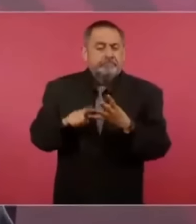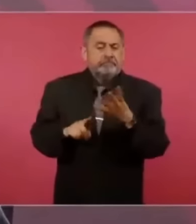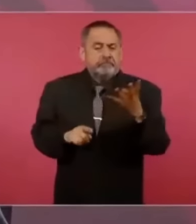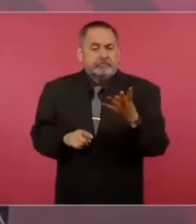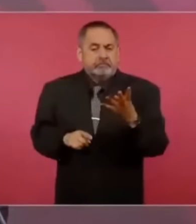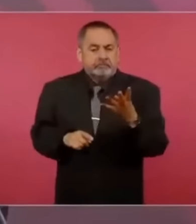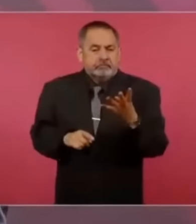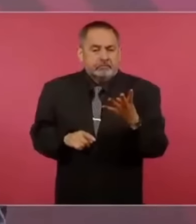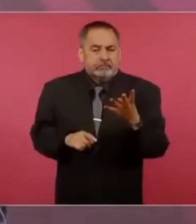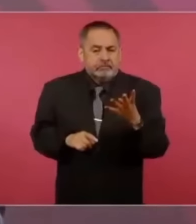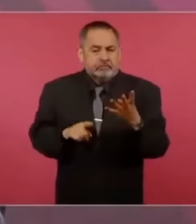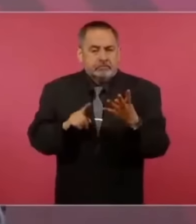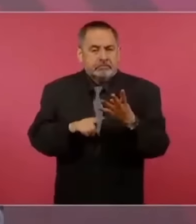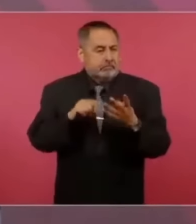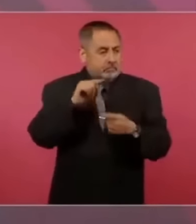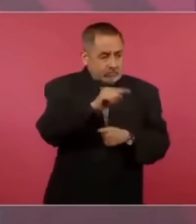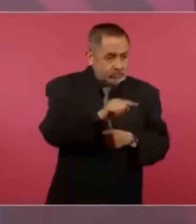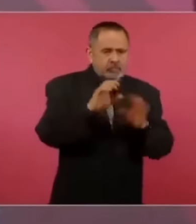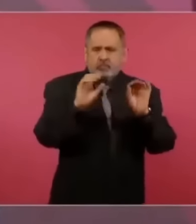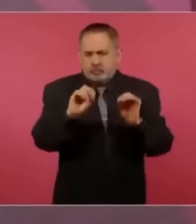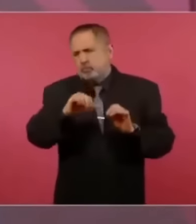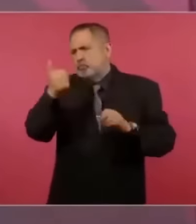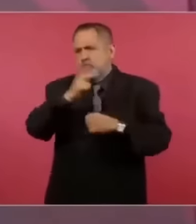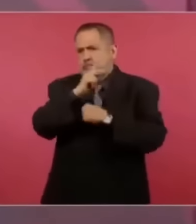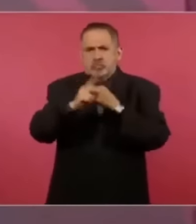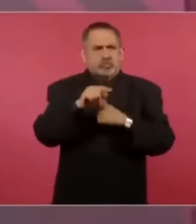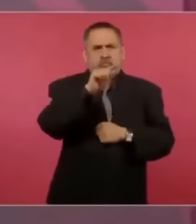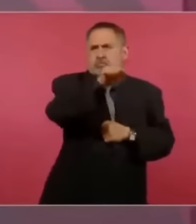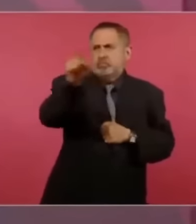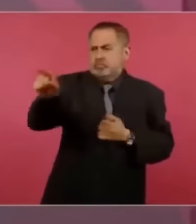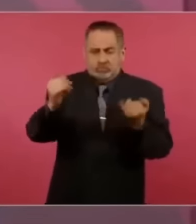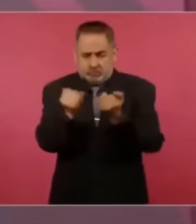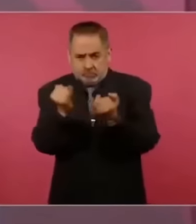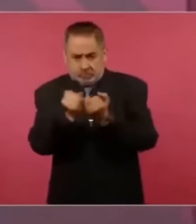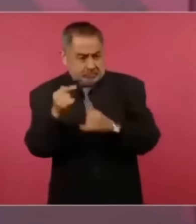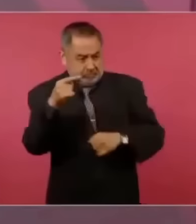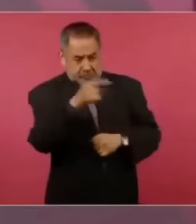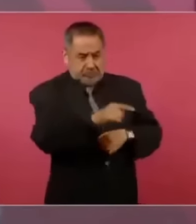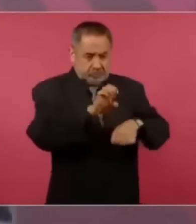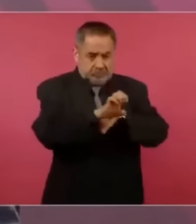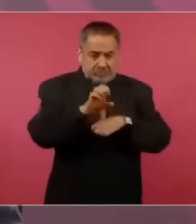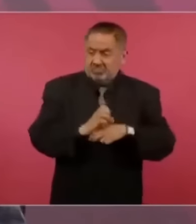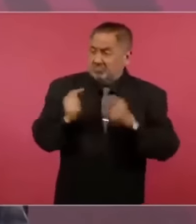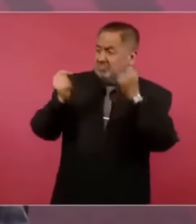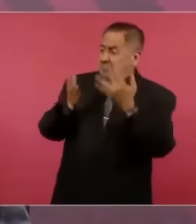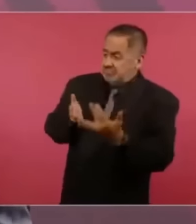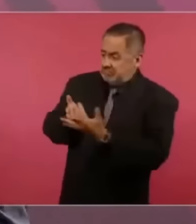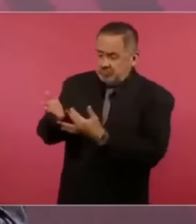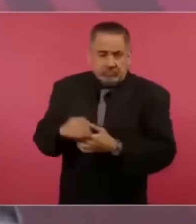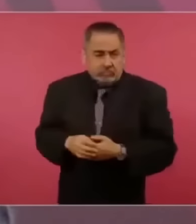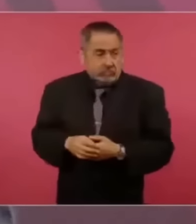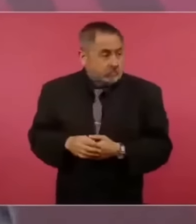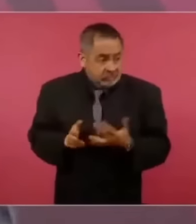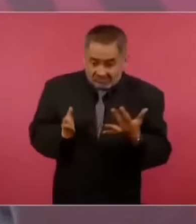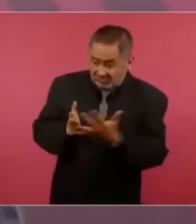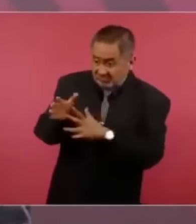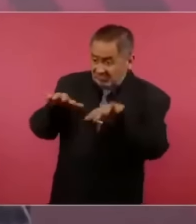que cualquier gobierno que actúe como lo hicieron en Ecuador, se le